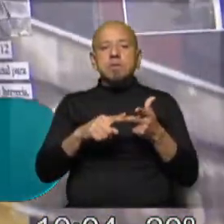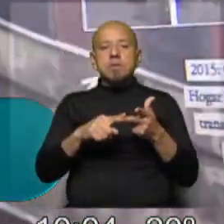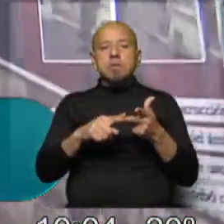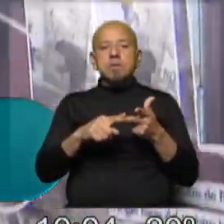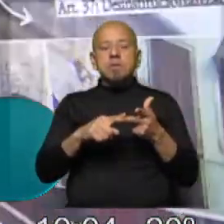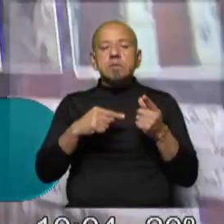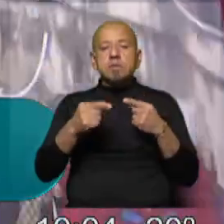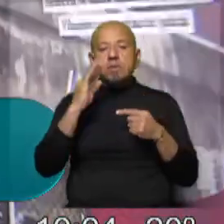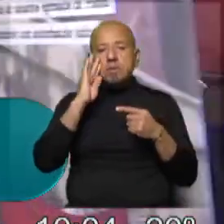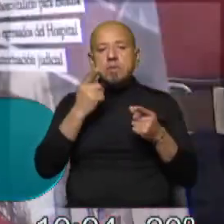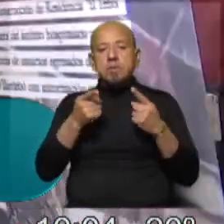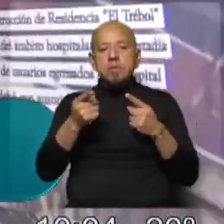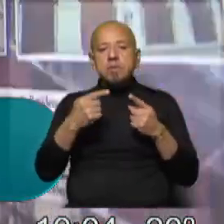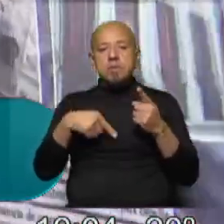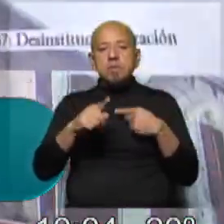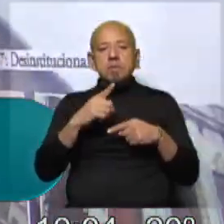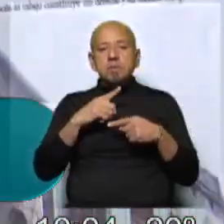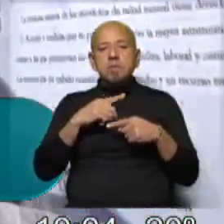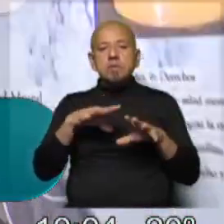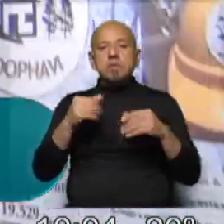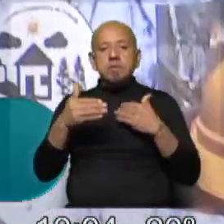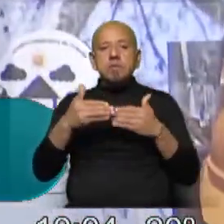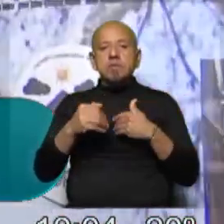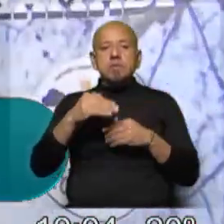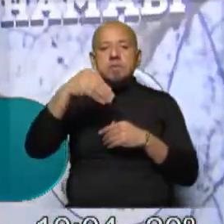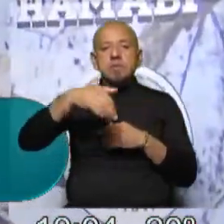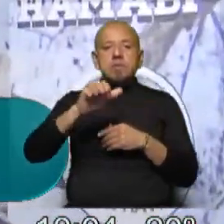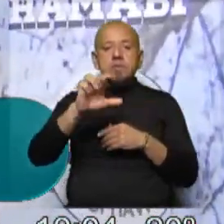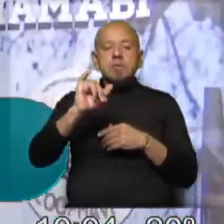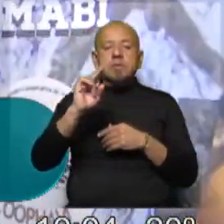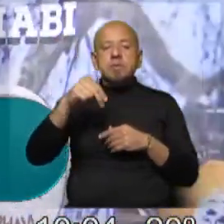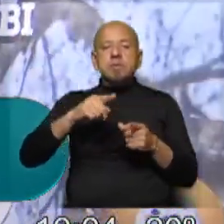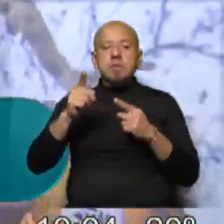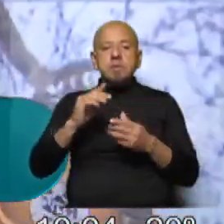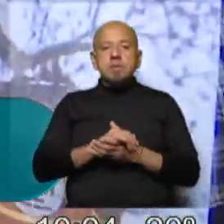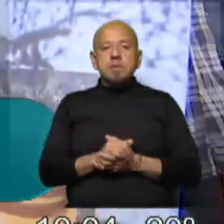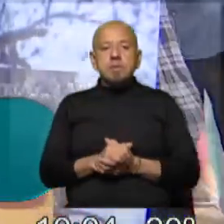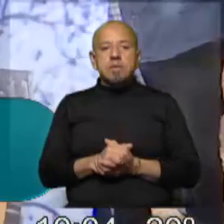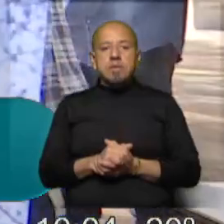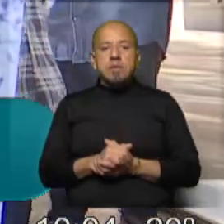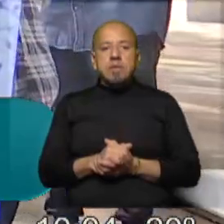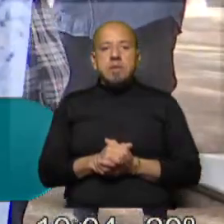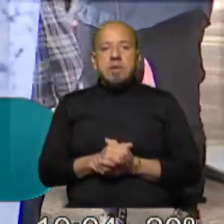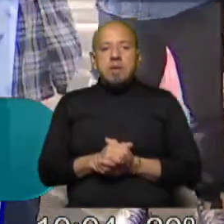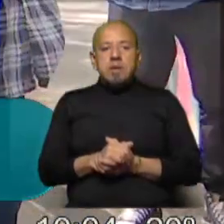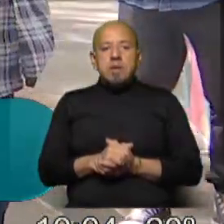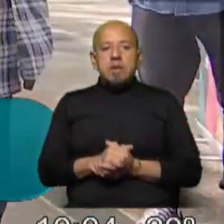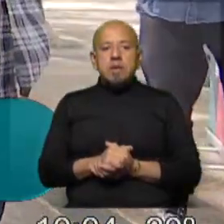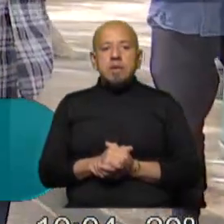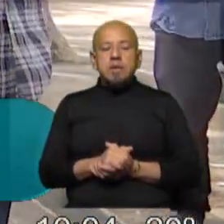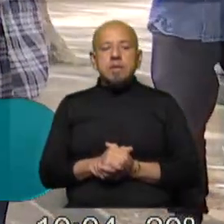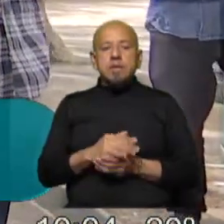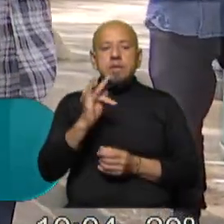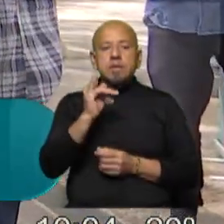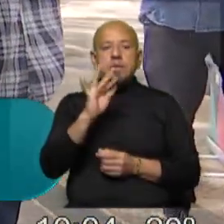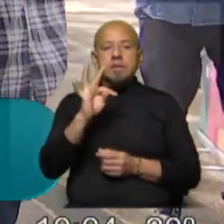nos conocemos y además somos vecinas en la Laguna Merín. La quiero mucho y a su suegra también, a Mari. Muchas gracias. A Fito también,